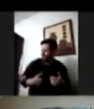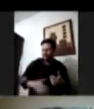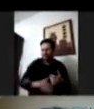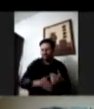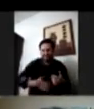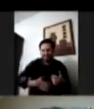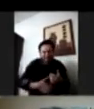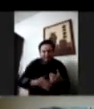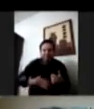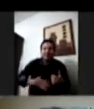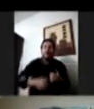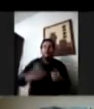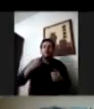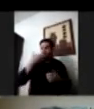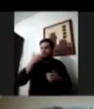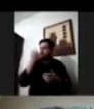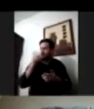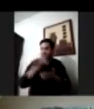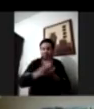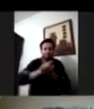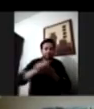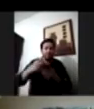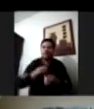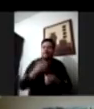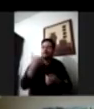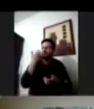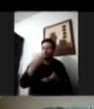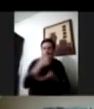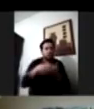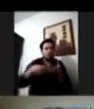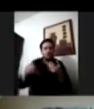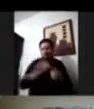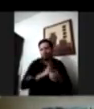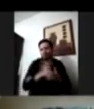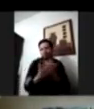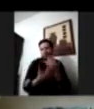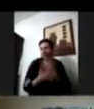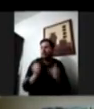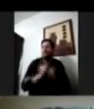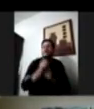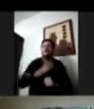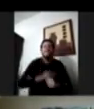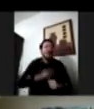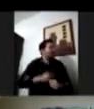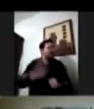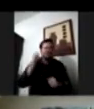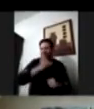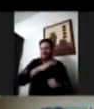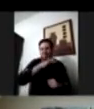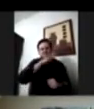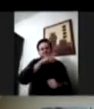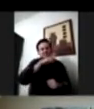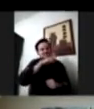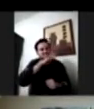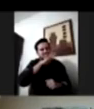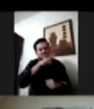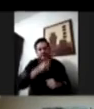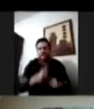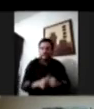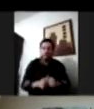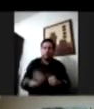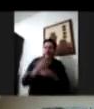tenemos que comprarla con nuestro dinero. Los baños están sucios y nos tapamos. Pintan las paredes con mucha